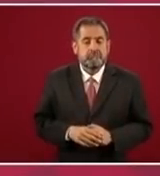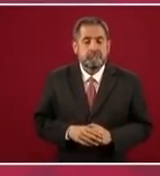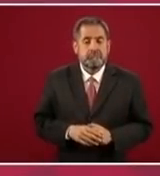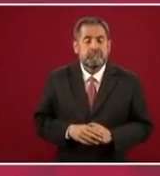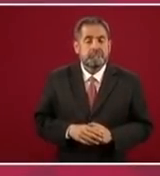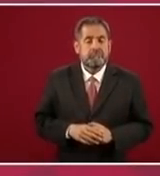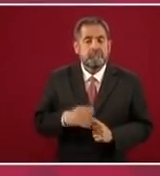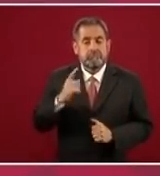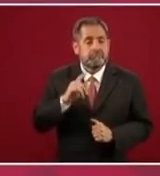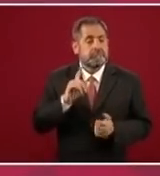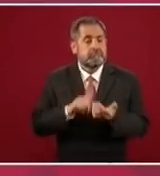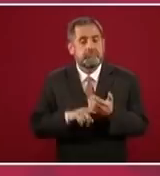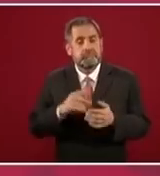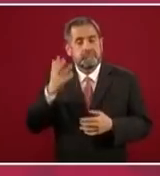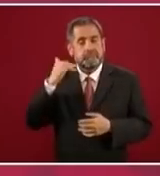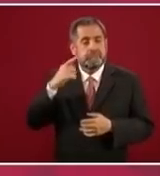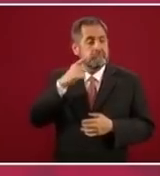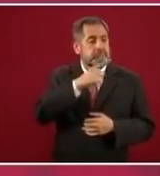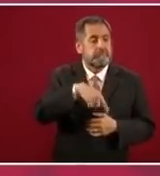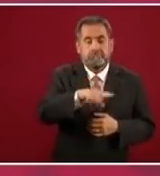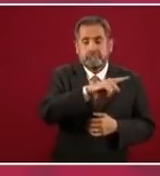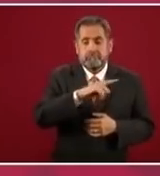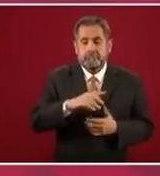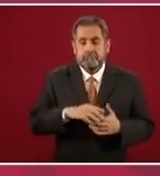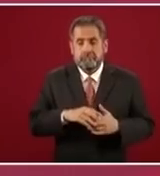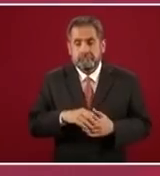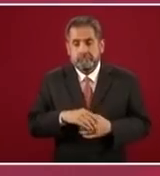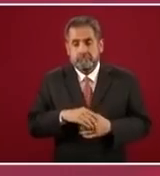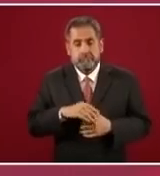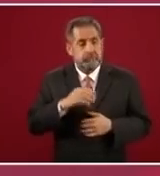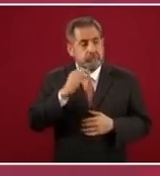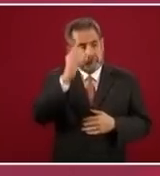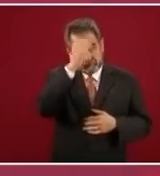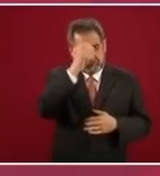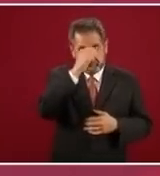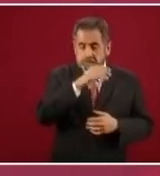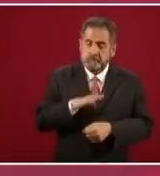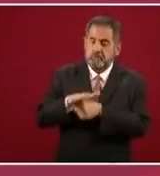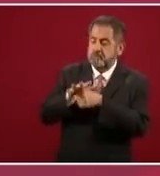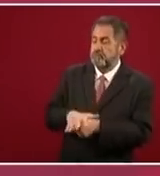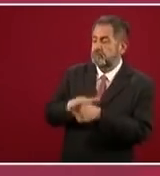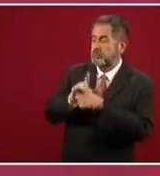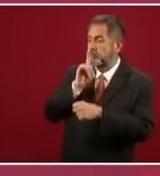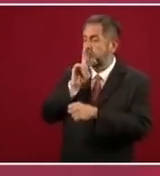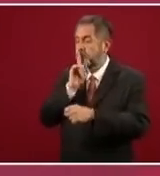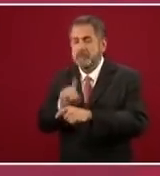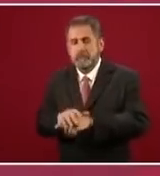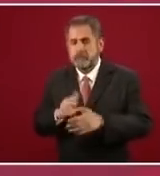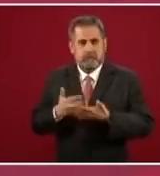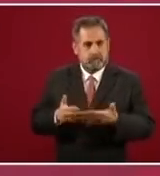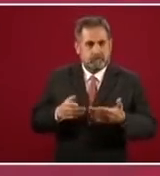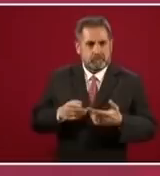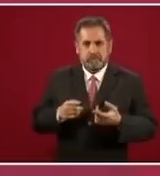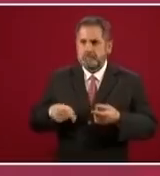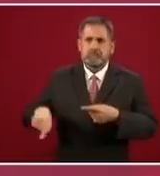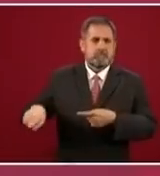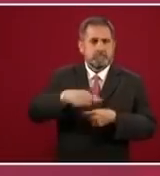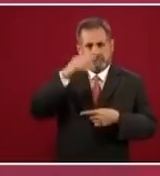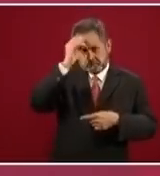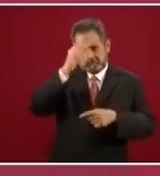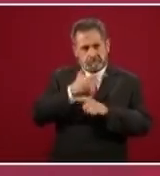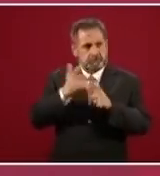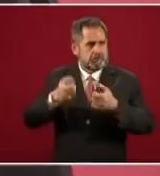la opinión de los opresores. Ahora no es así.